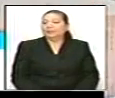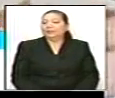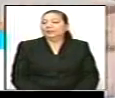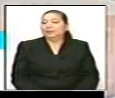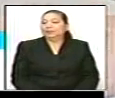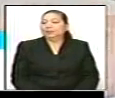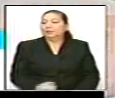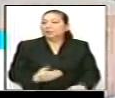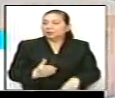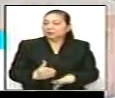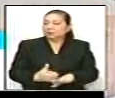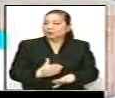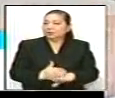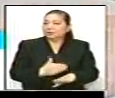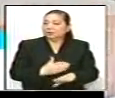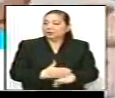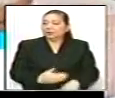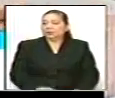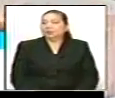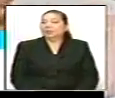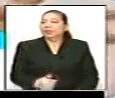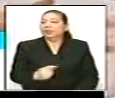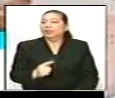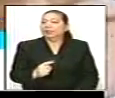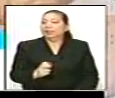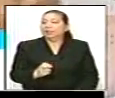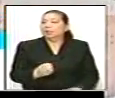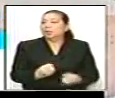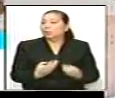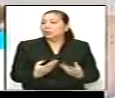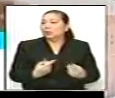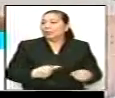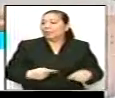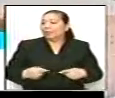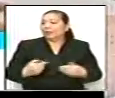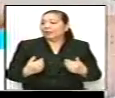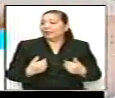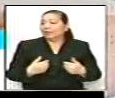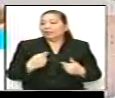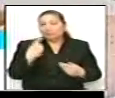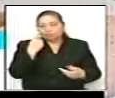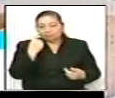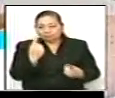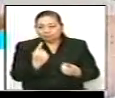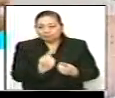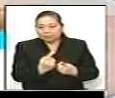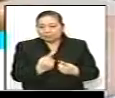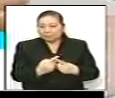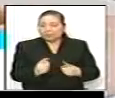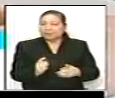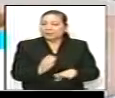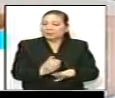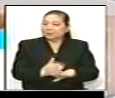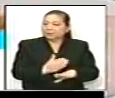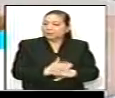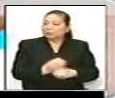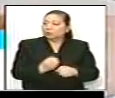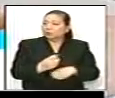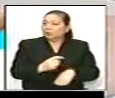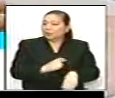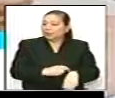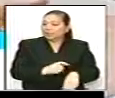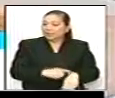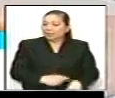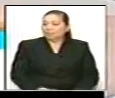que se viene desarrollando en el distrito de ATE. Acá hay muchos dirigentes presentes que tienen conocimiento que se viene desarrollando desde hace mucho tiempo en el